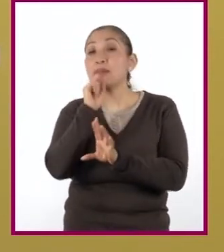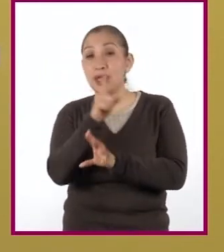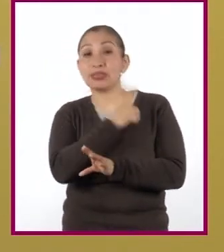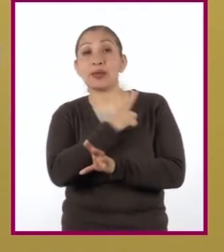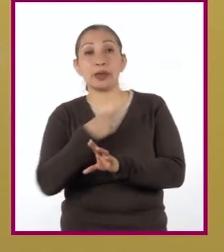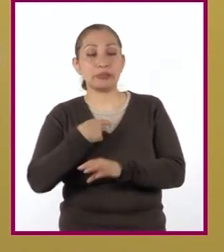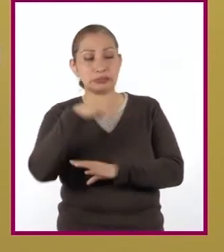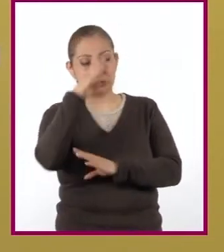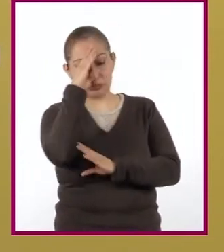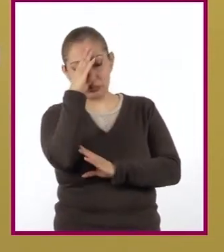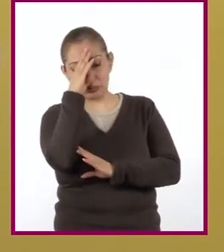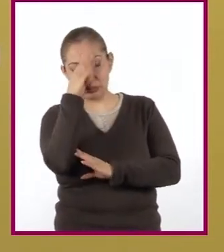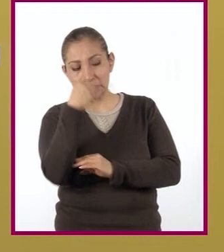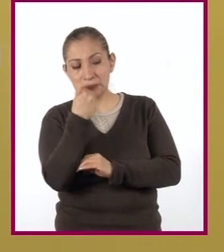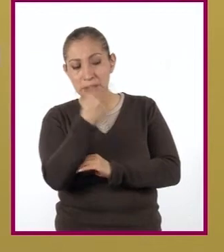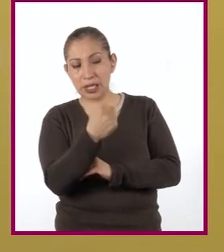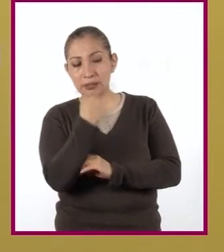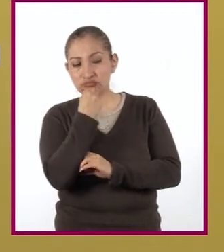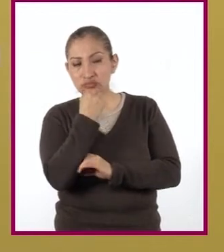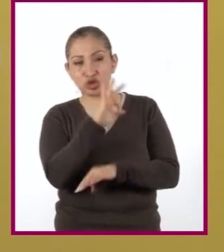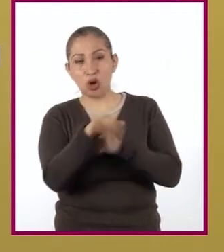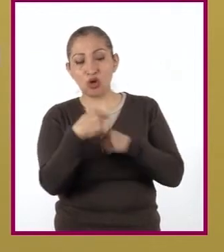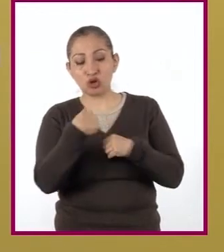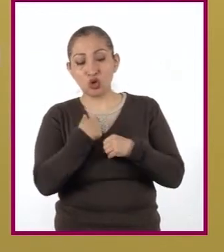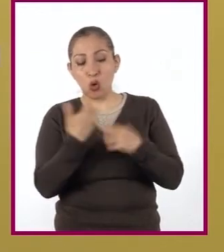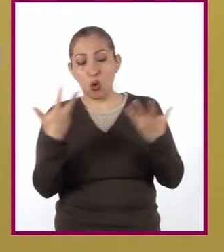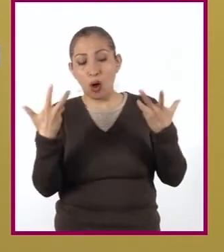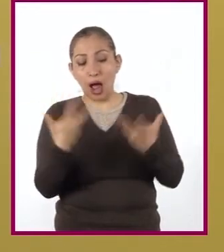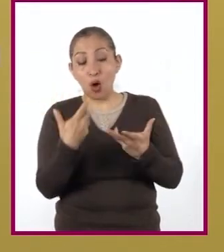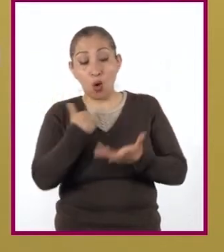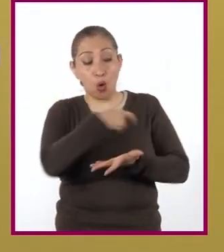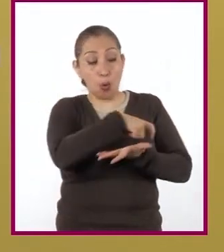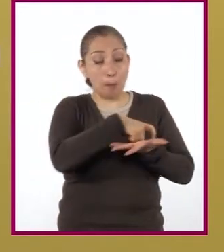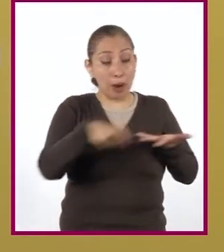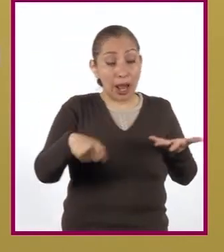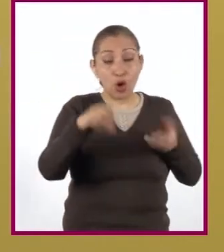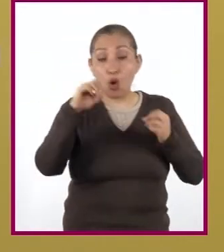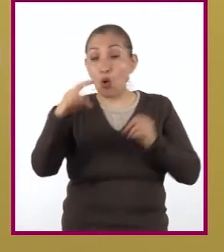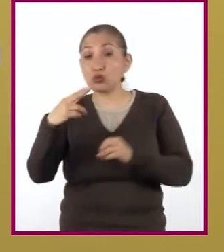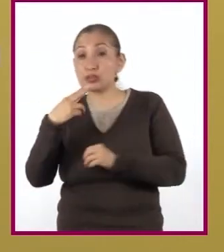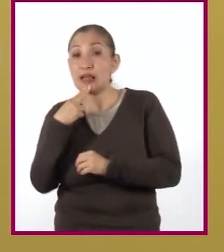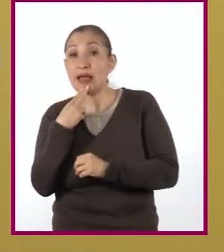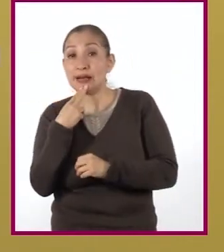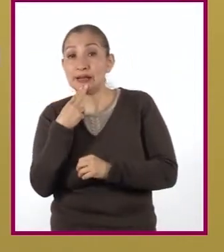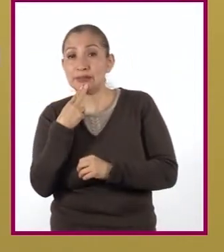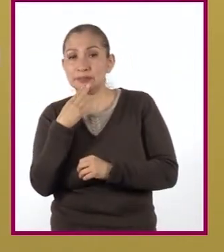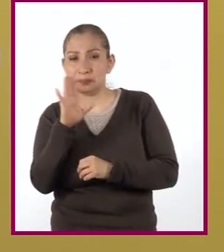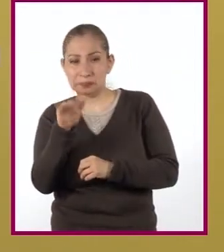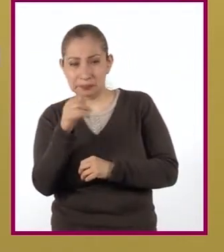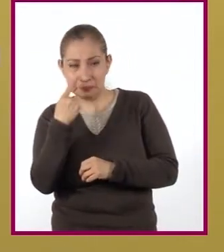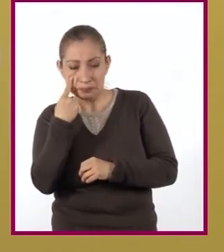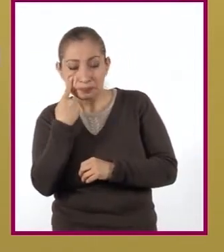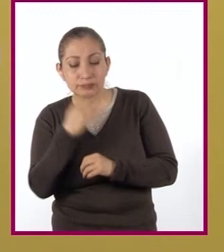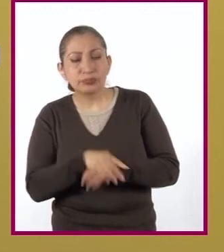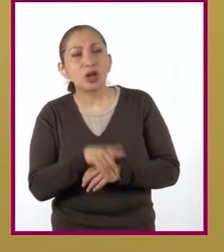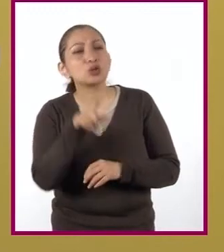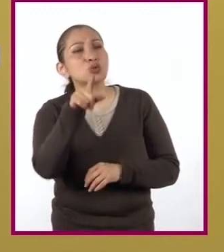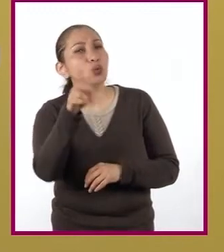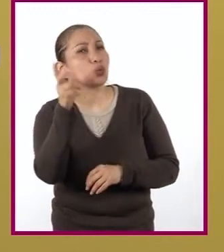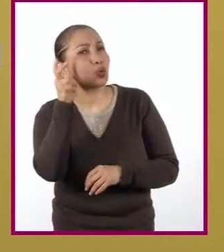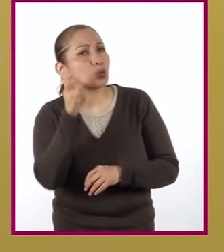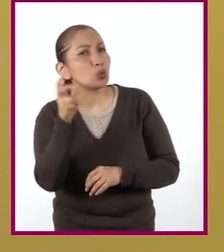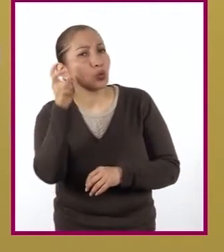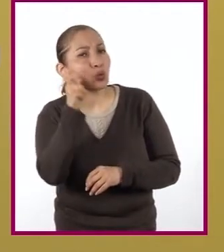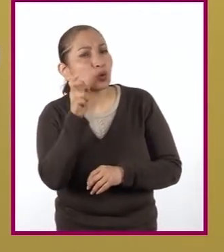Debemos pensar bien en todas las cosas que vamos a consumir o a utilizar. Enrique, ¿has